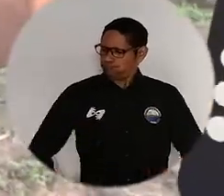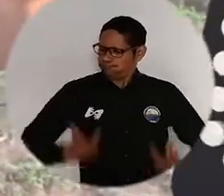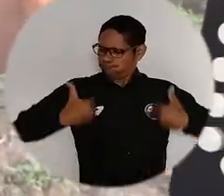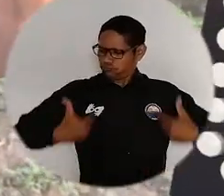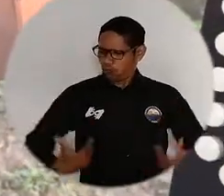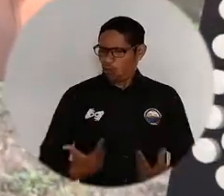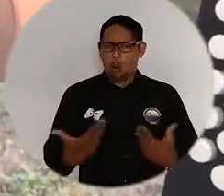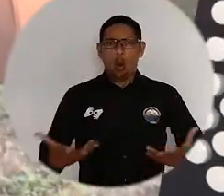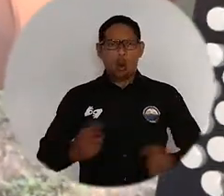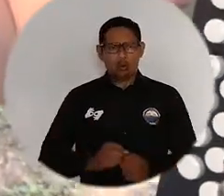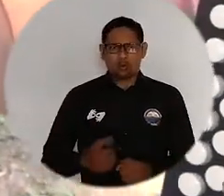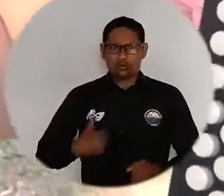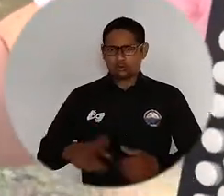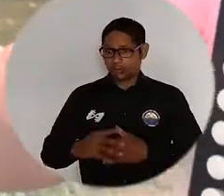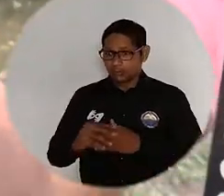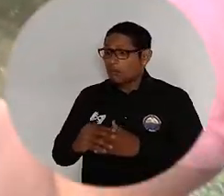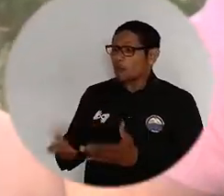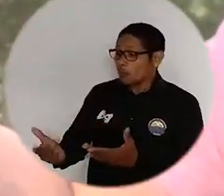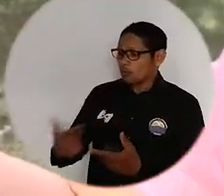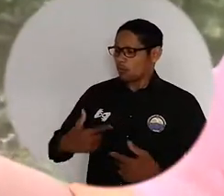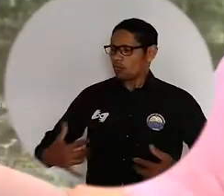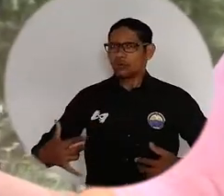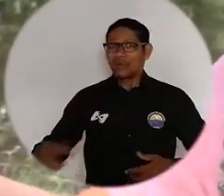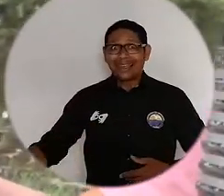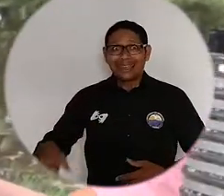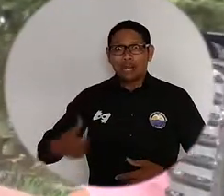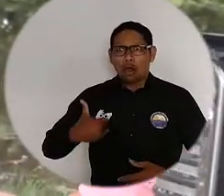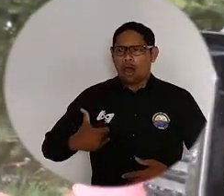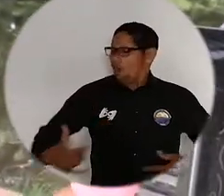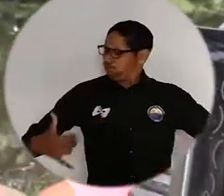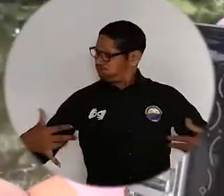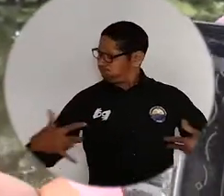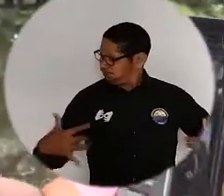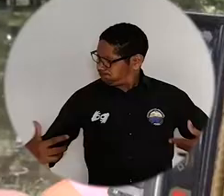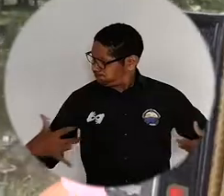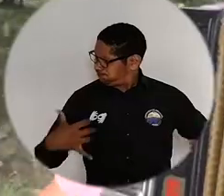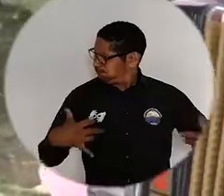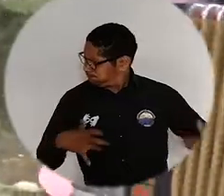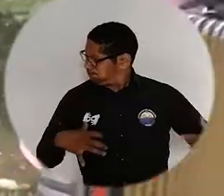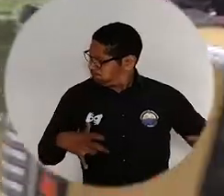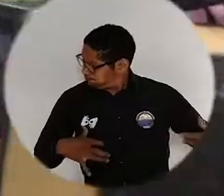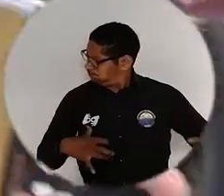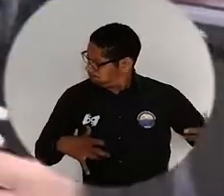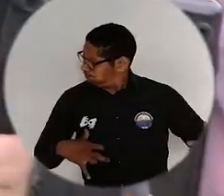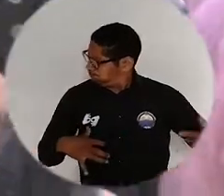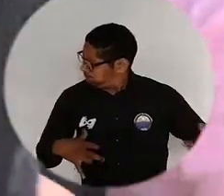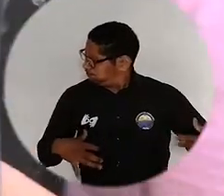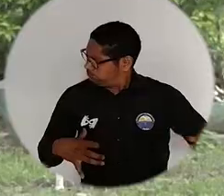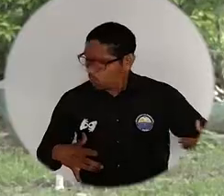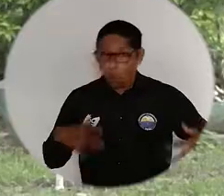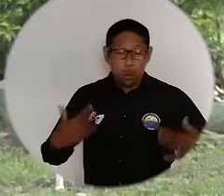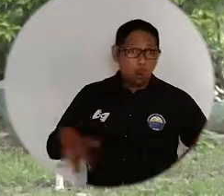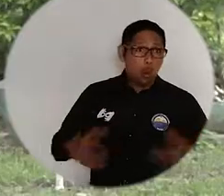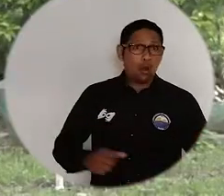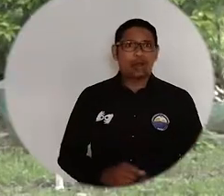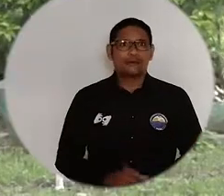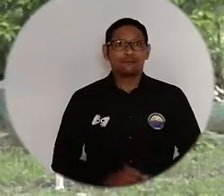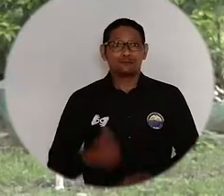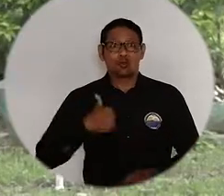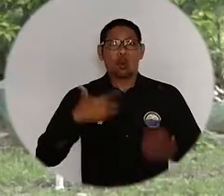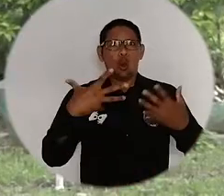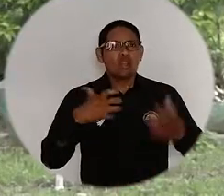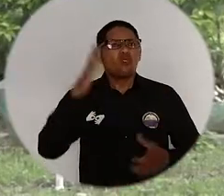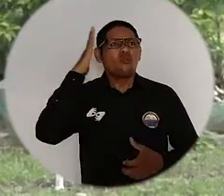con díaz si hace el 'sí' y lo su gestión al cuadro él creía y empezaba a ponerse ganas viste quiero ser una con